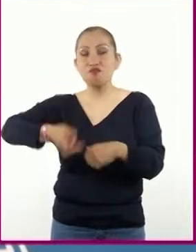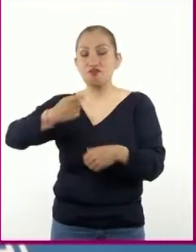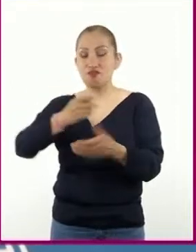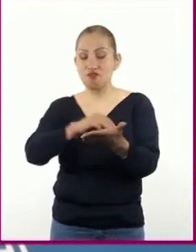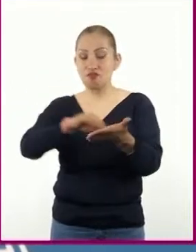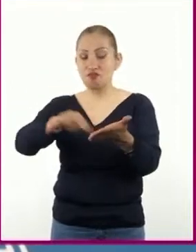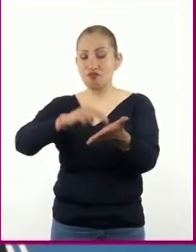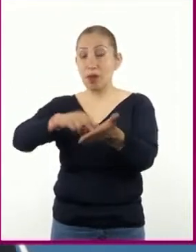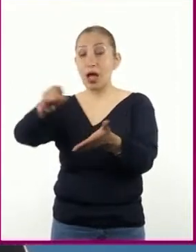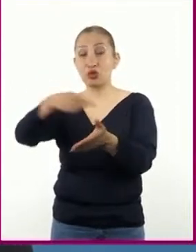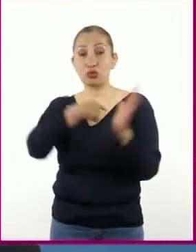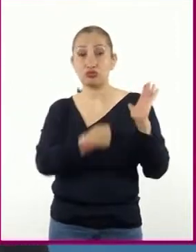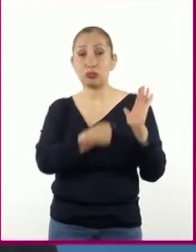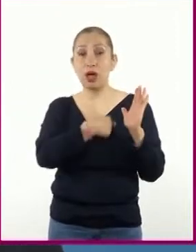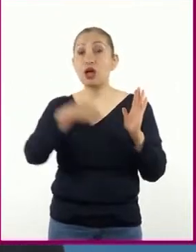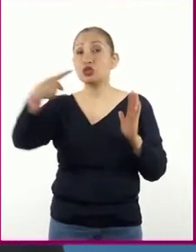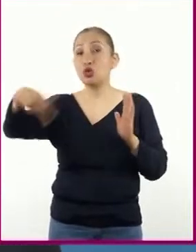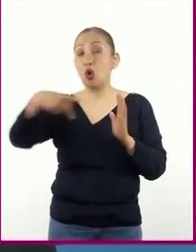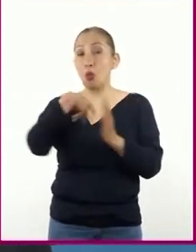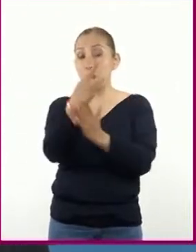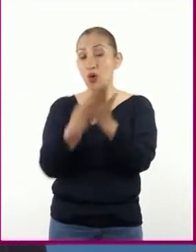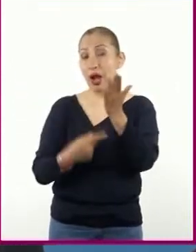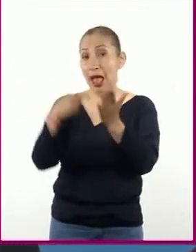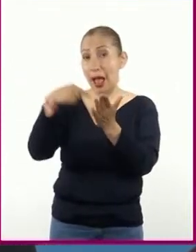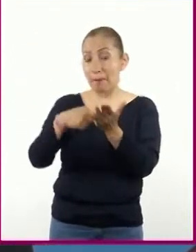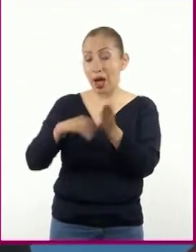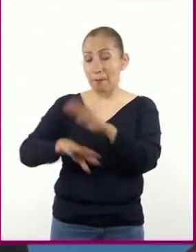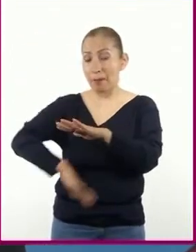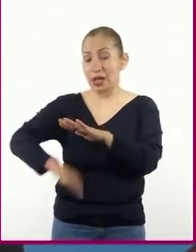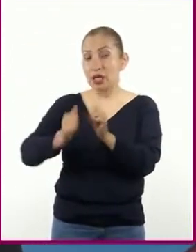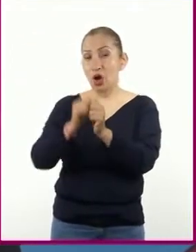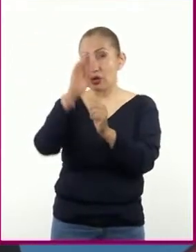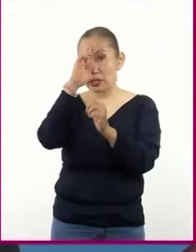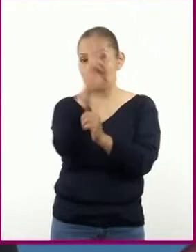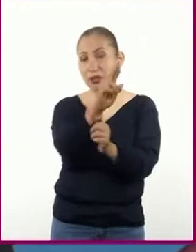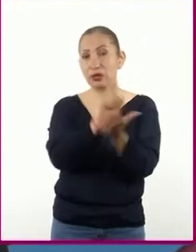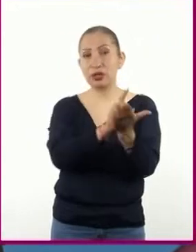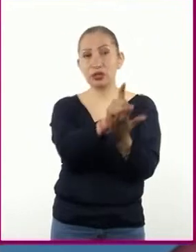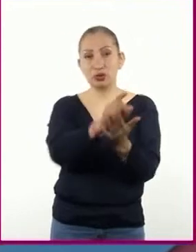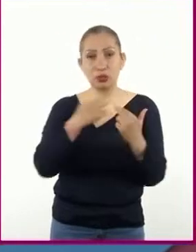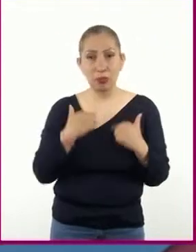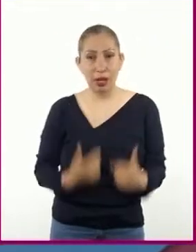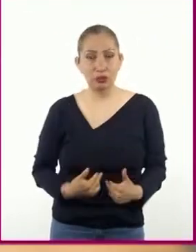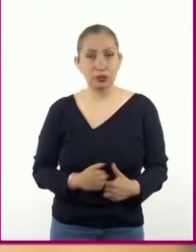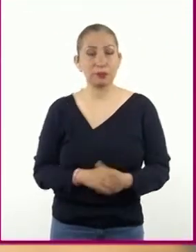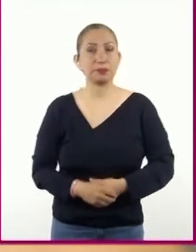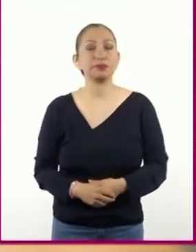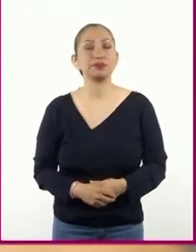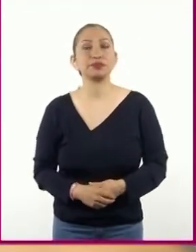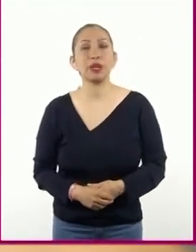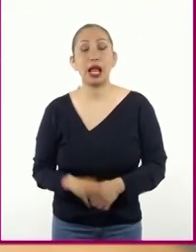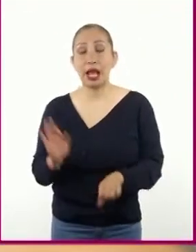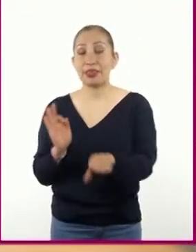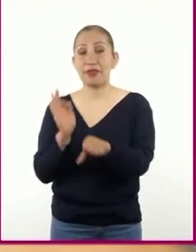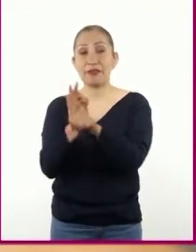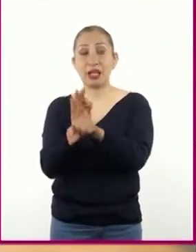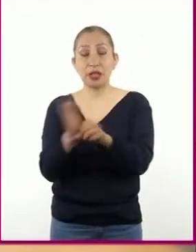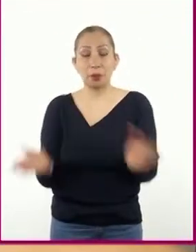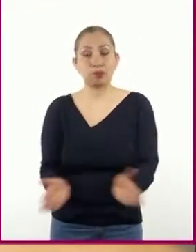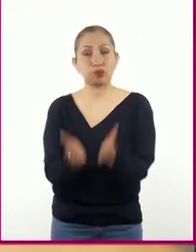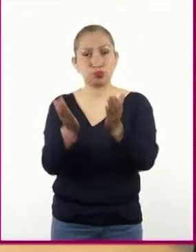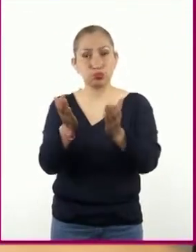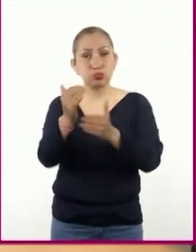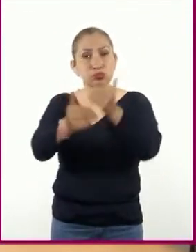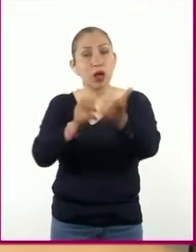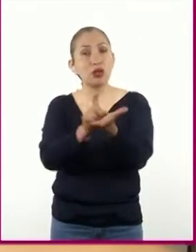pues se han comprometido a que su política esté sustentada en el respeto a los derechos humanos. La defensa y promoción